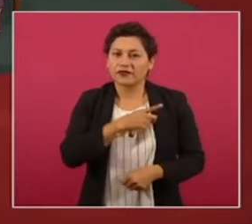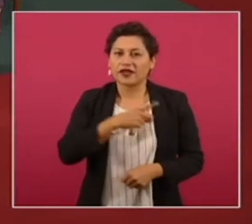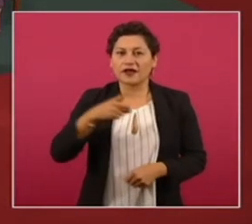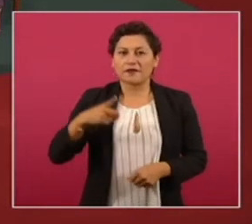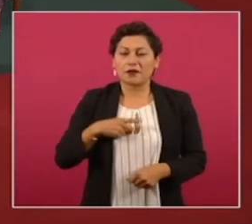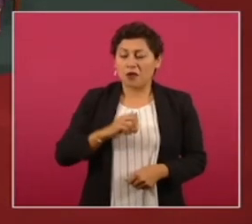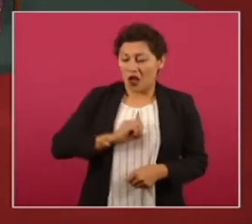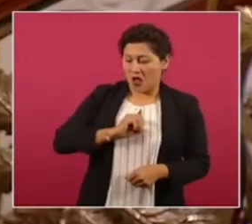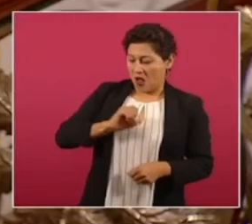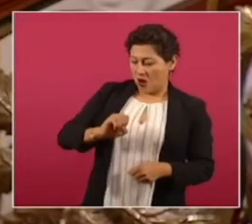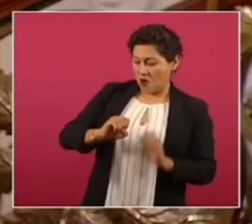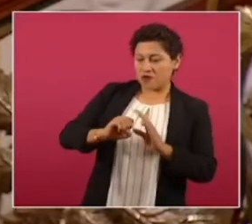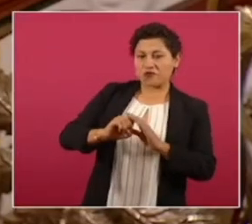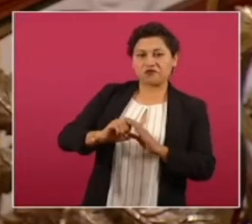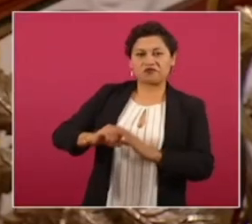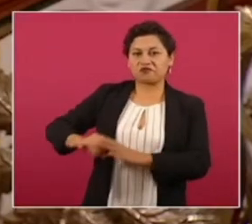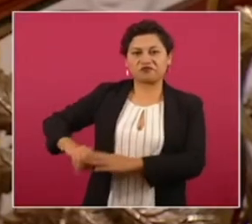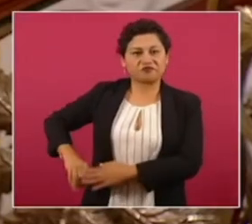mezquindades